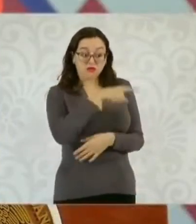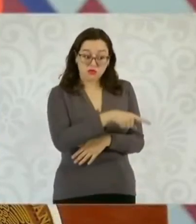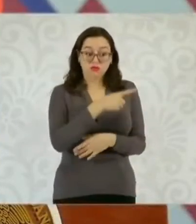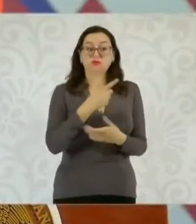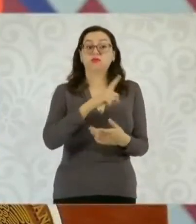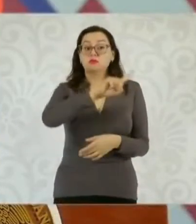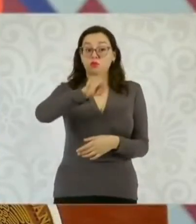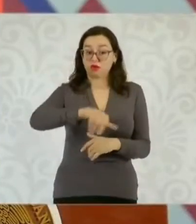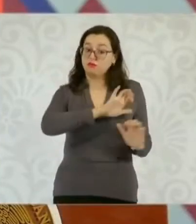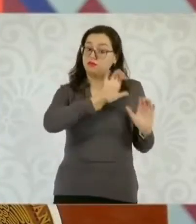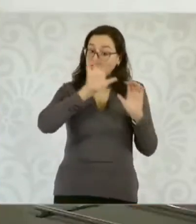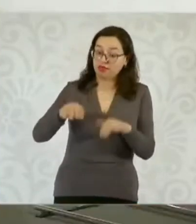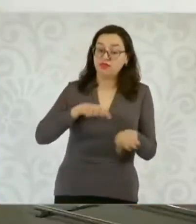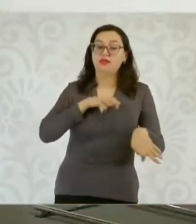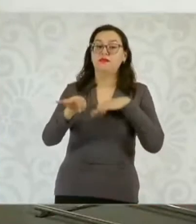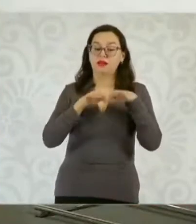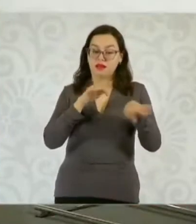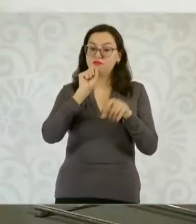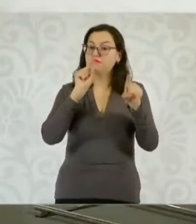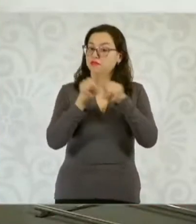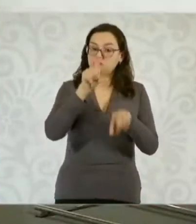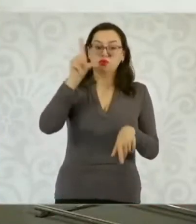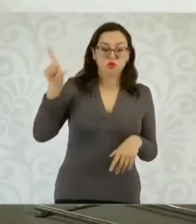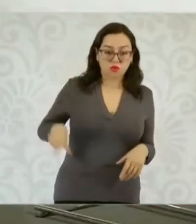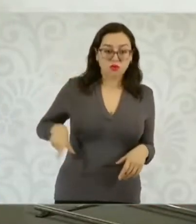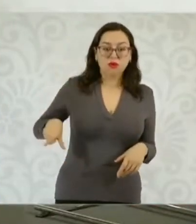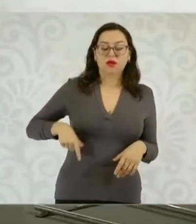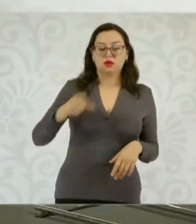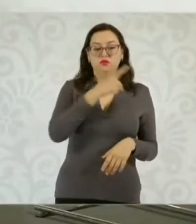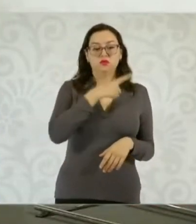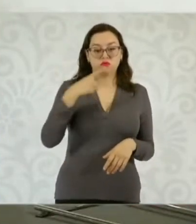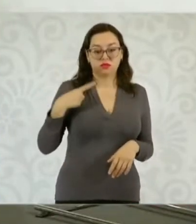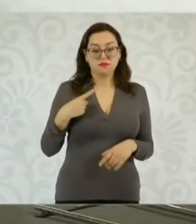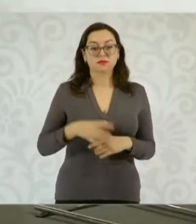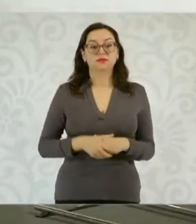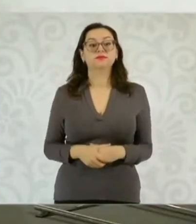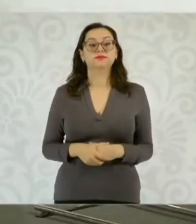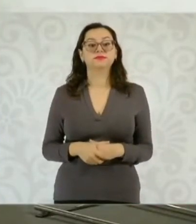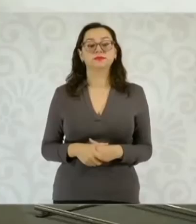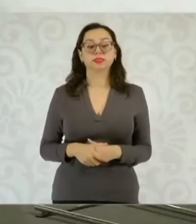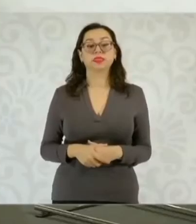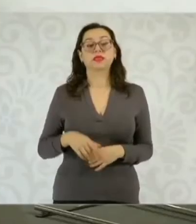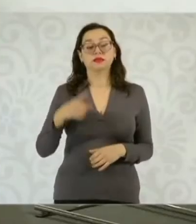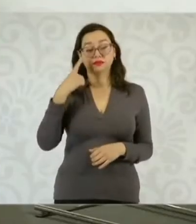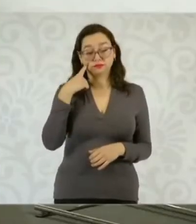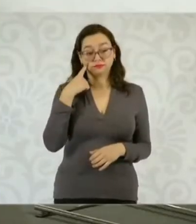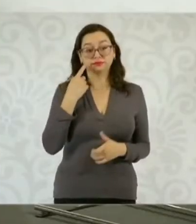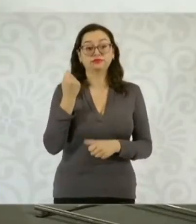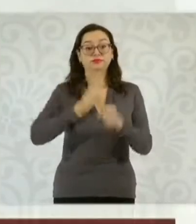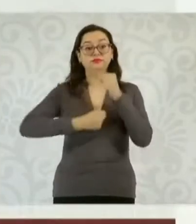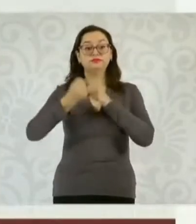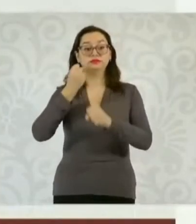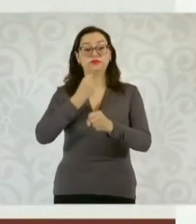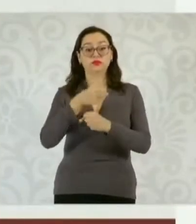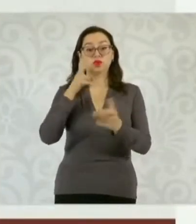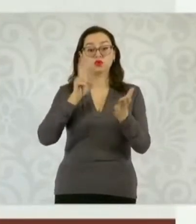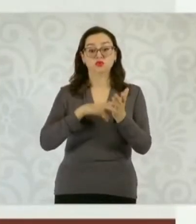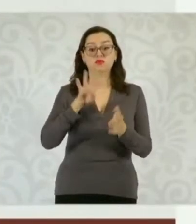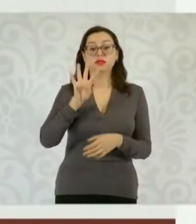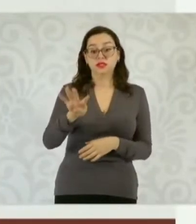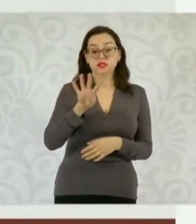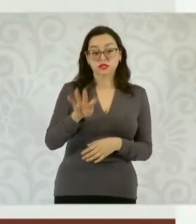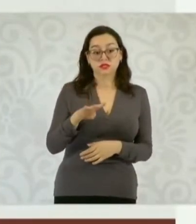noticias. Si podemos ver la primera. Si en el 2018 el IMSS estaba